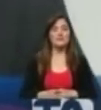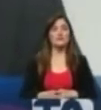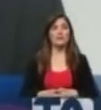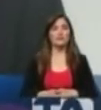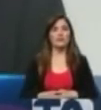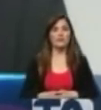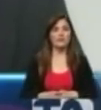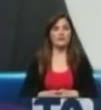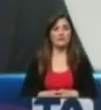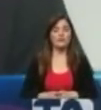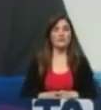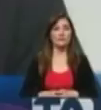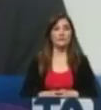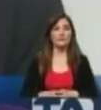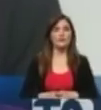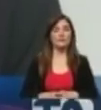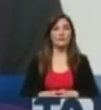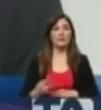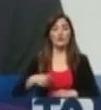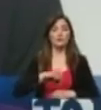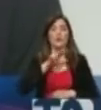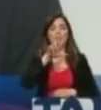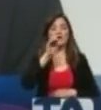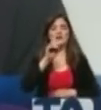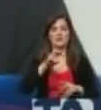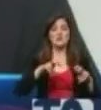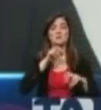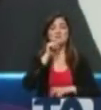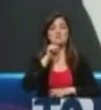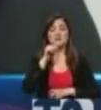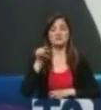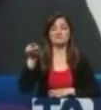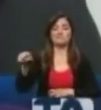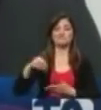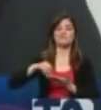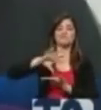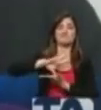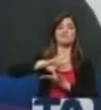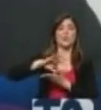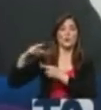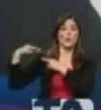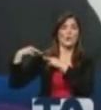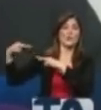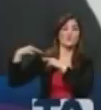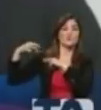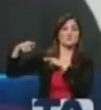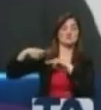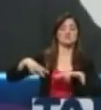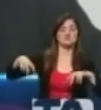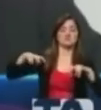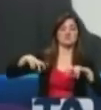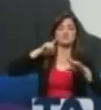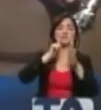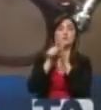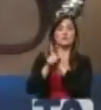hemos presentado esos 30 casos para que la Asamblea se responsabilice y asuma